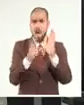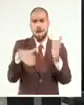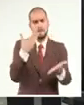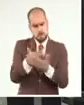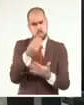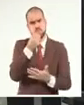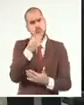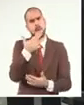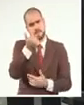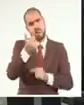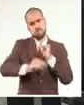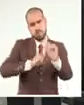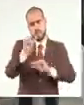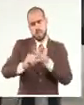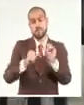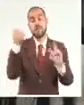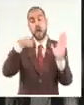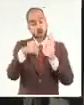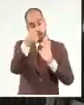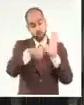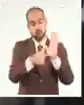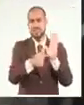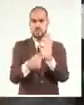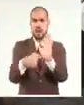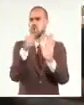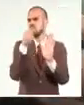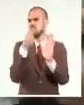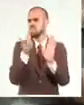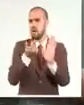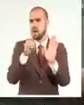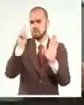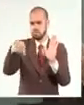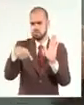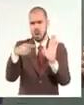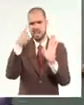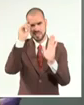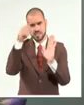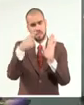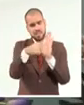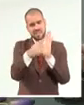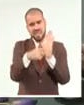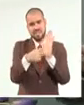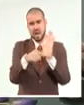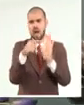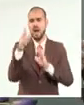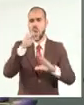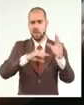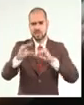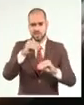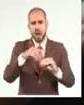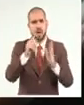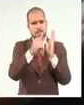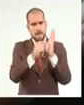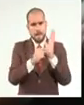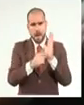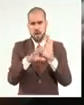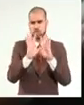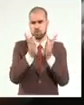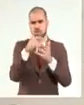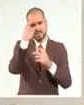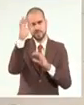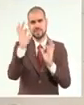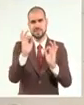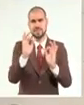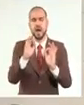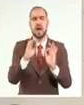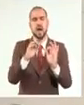mejorada. Por el momento, permite a los usuarios acceder de manera rápida a los señalamientos, comentarios, anotaciones que hayan hecho sobre el